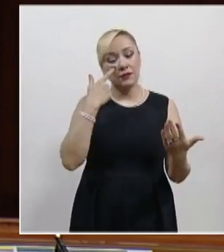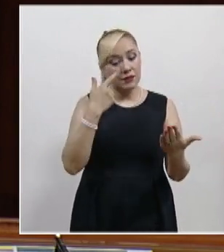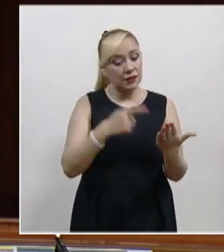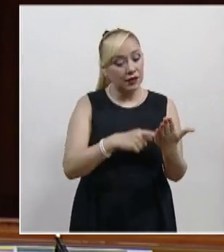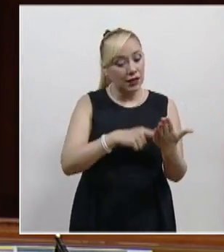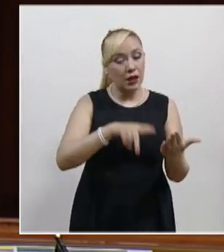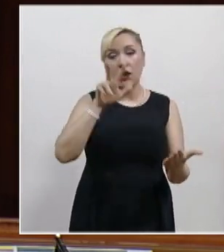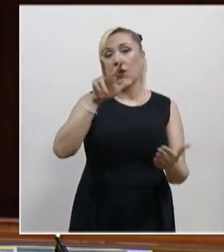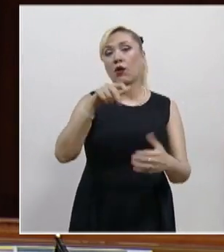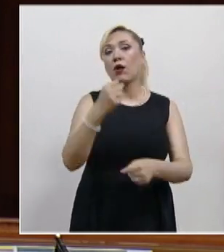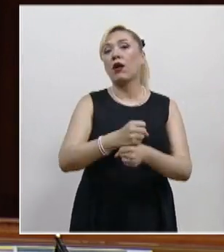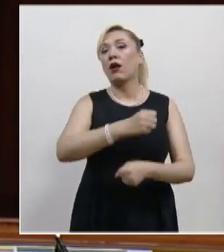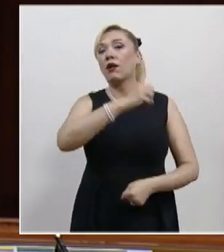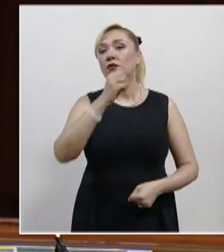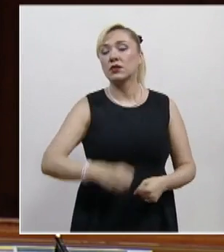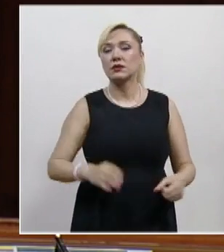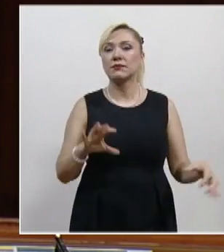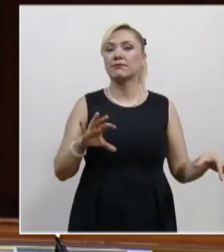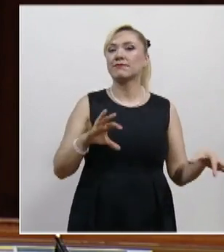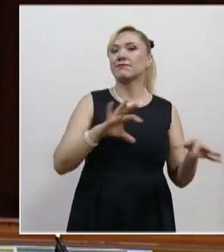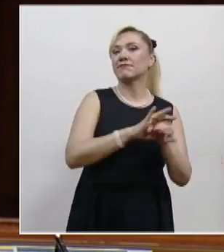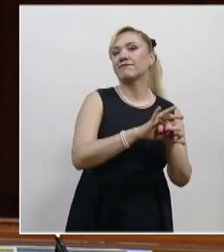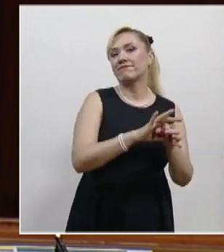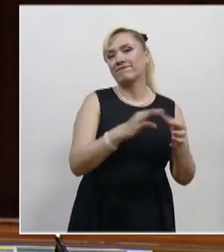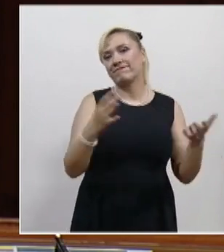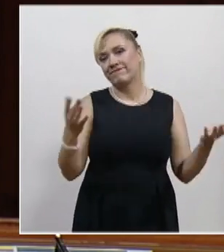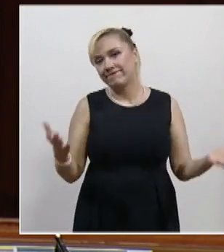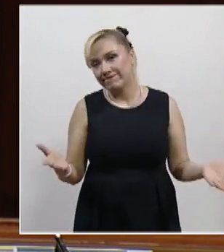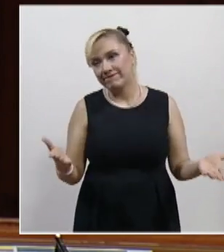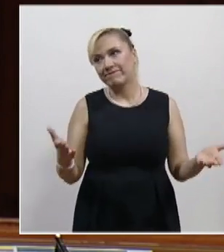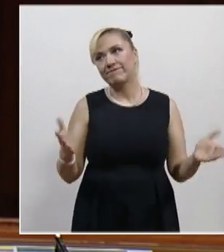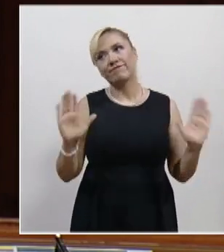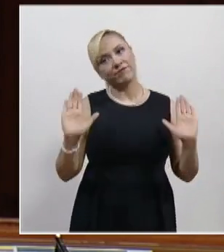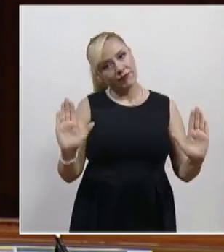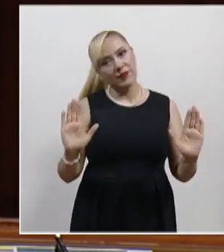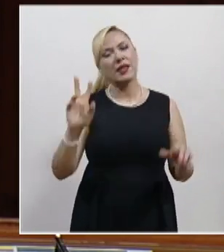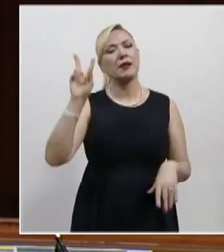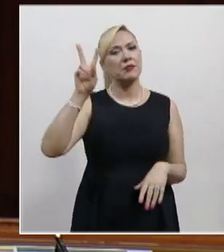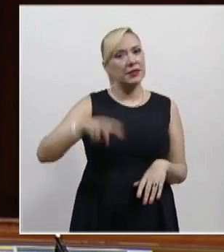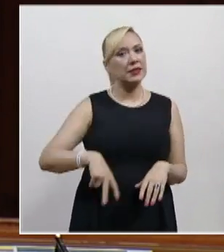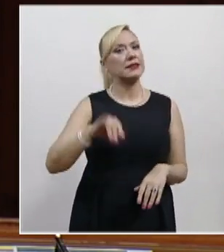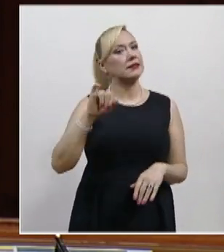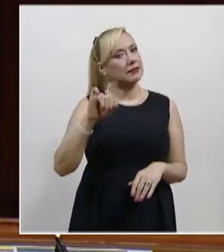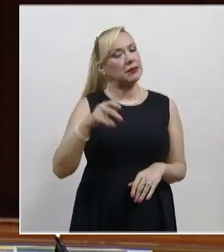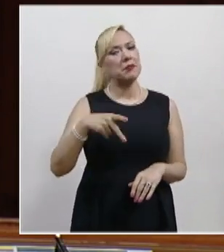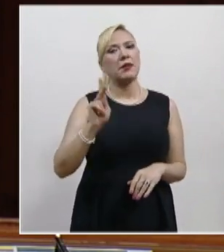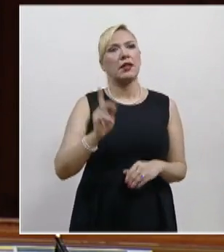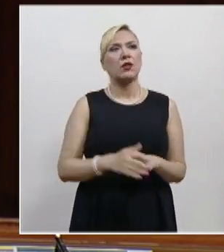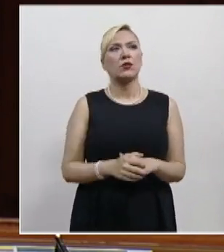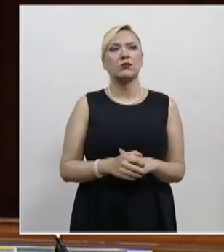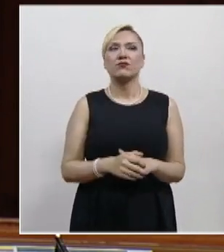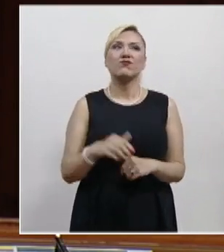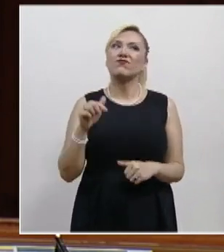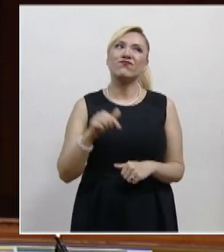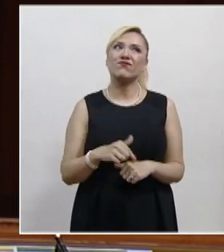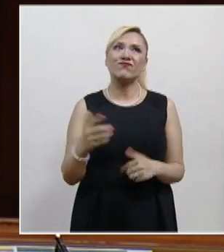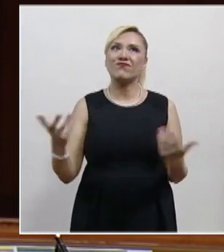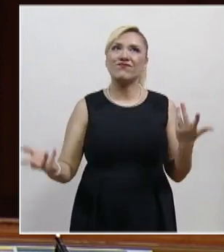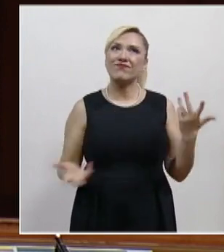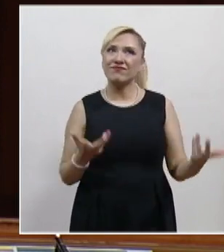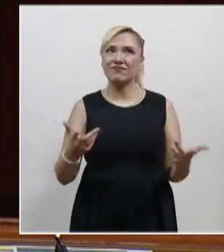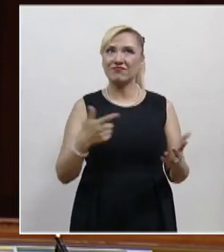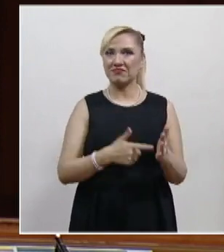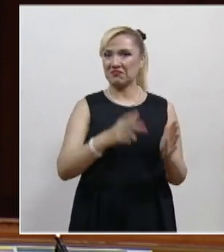está estrechamente vinculado con esa finalidad, lo cierto es que no es la medida menos